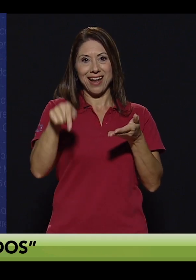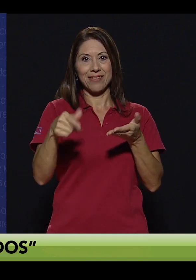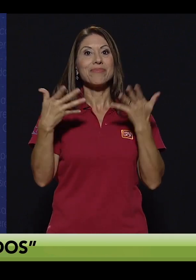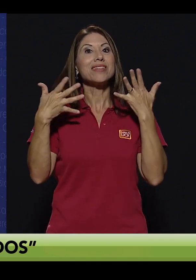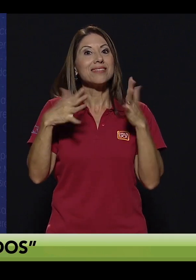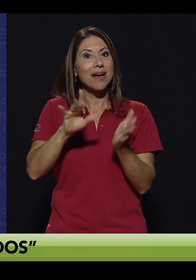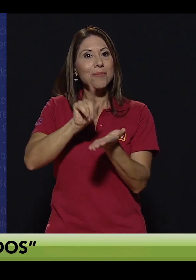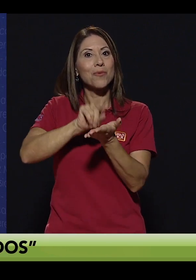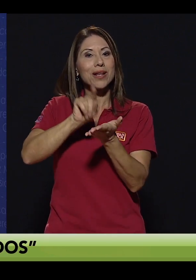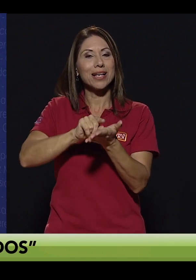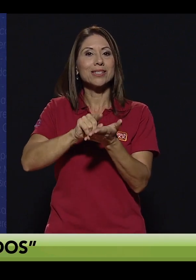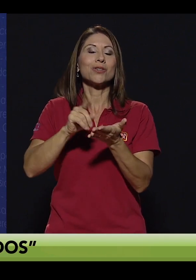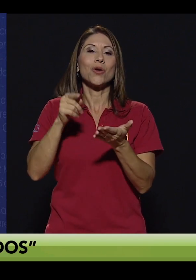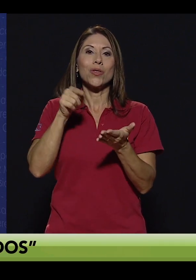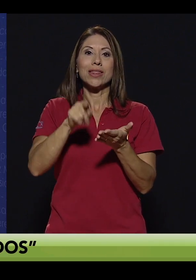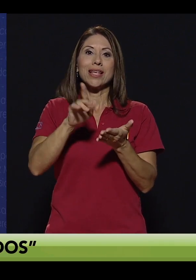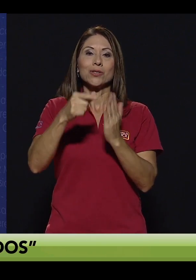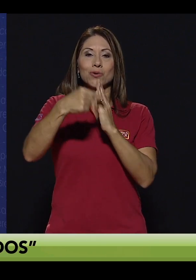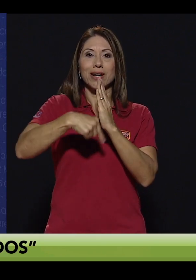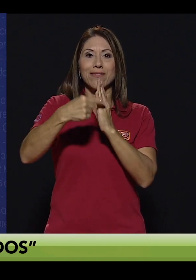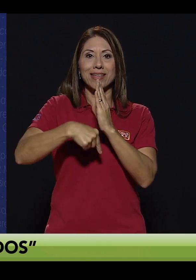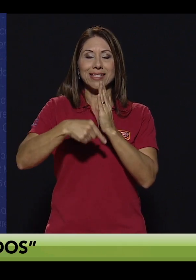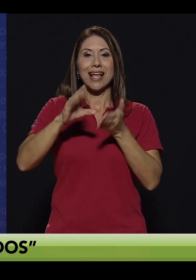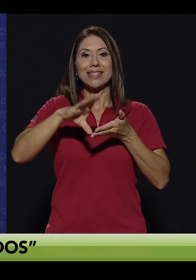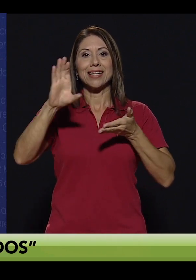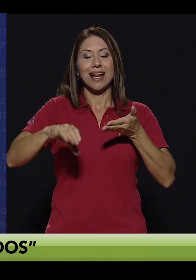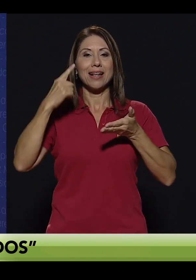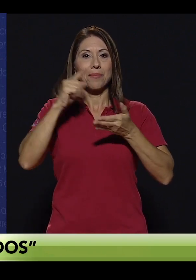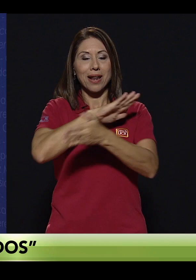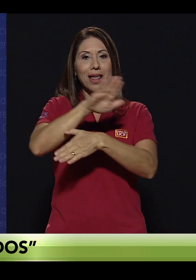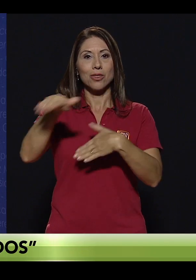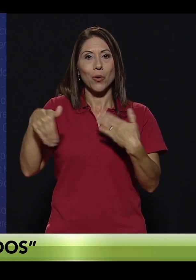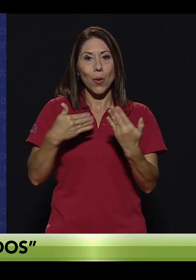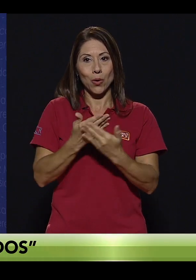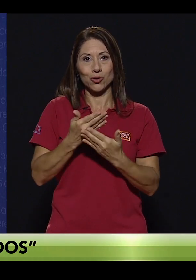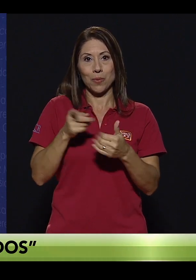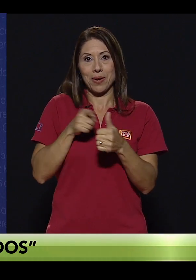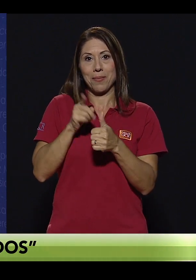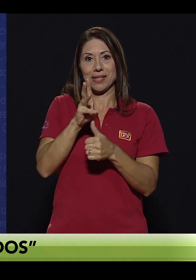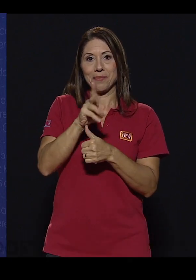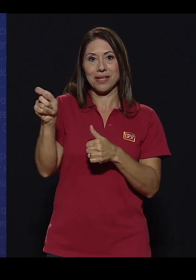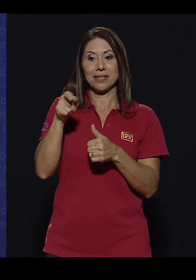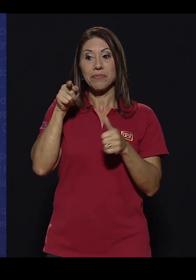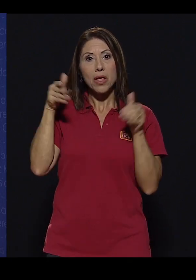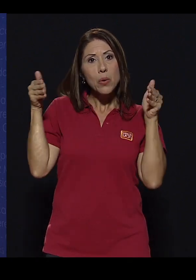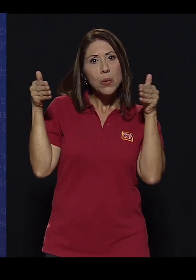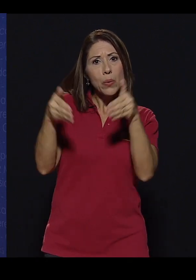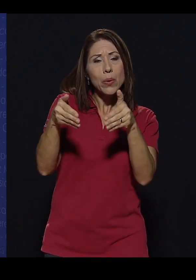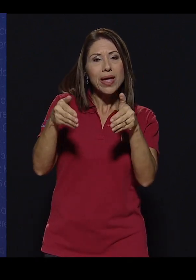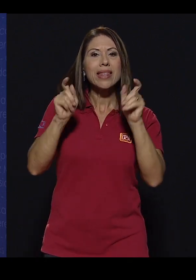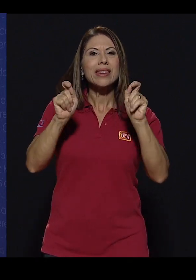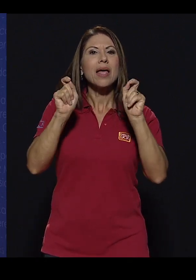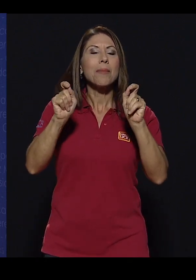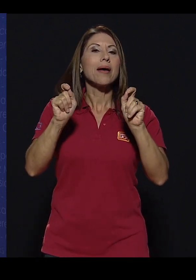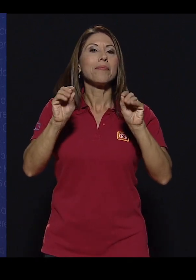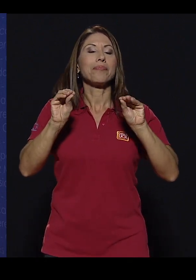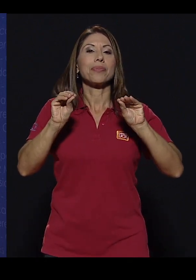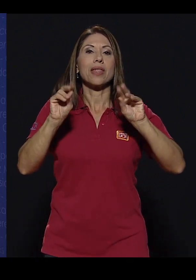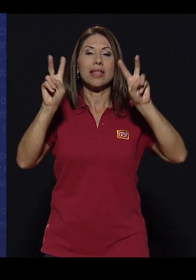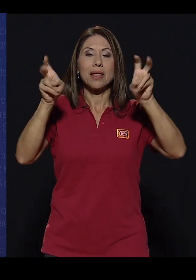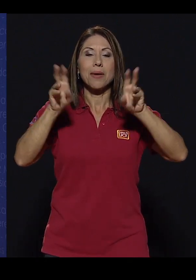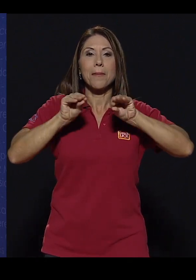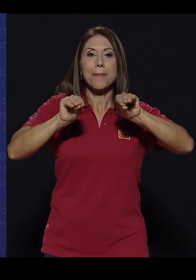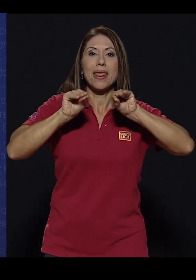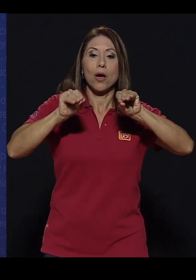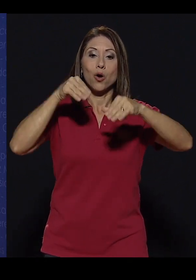narek ya lanzó a la publicación del primer semestre de su revista sean arek para todos en esta ocasión la revista está dedicada al tema de pedagogía hospitalaria